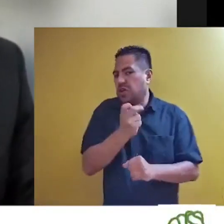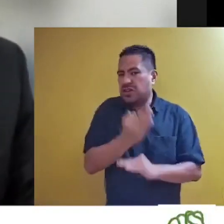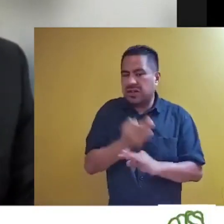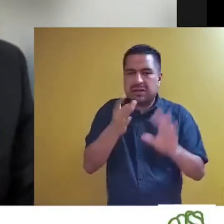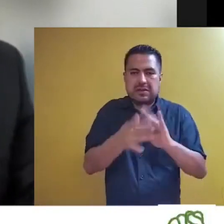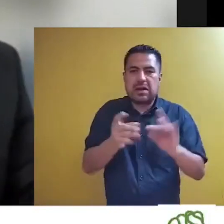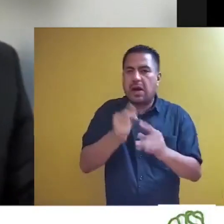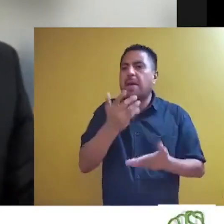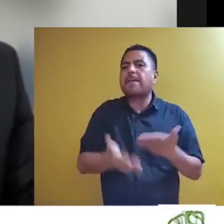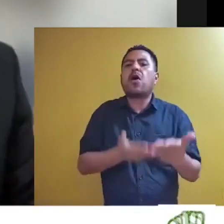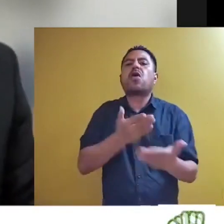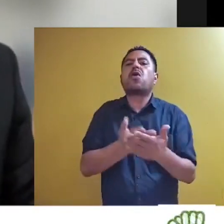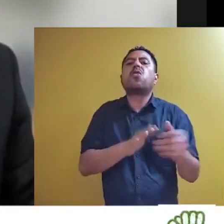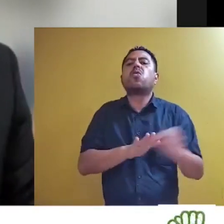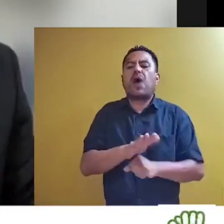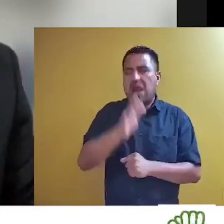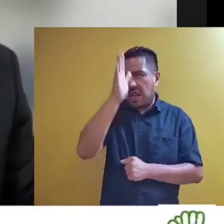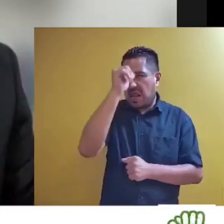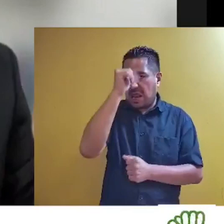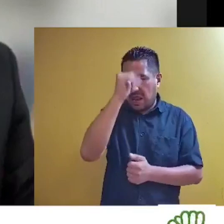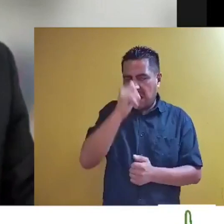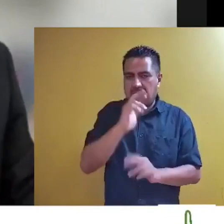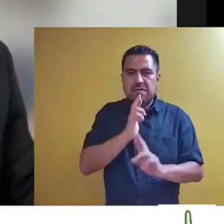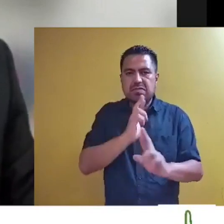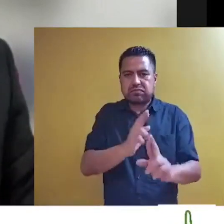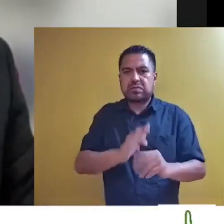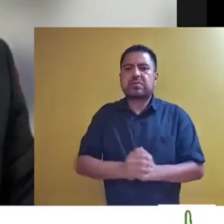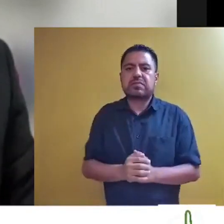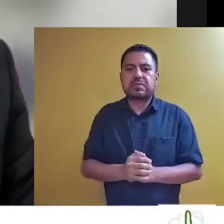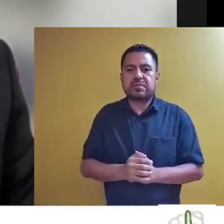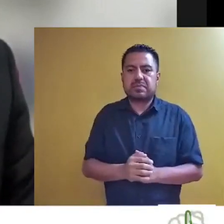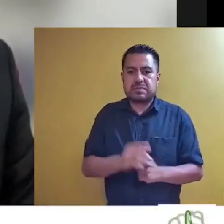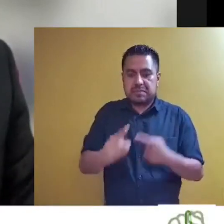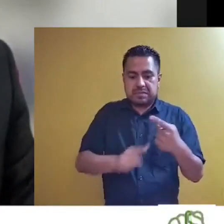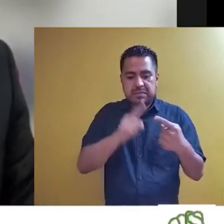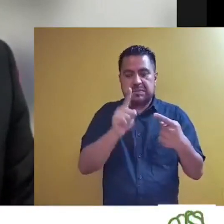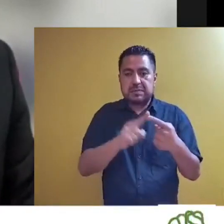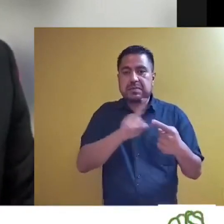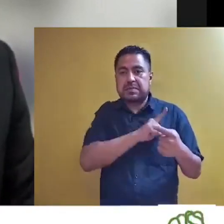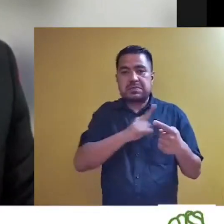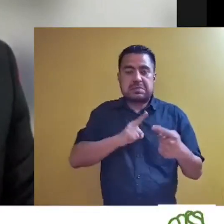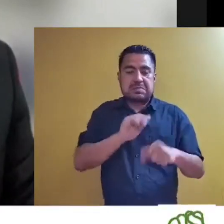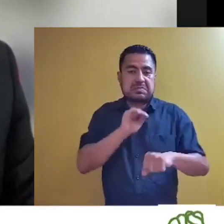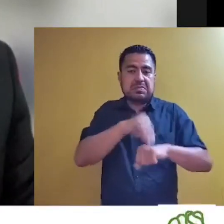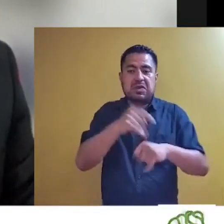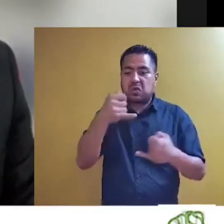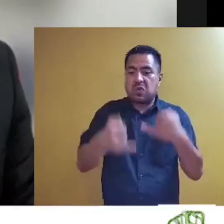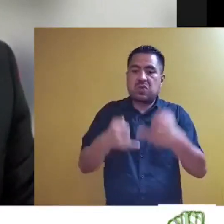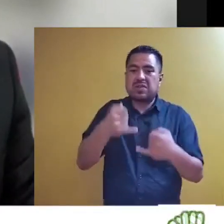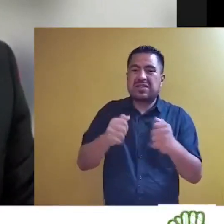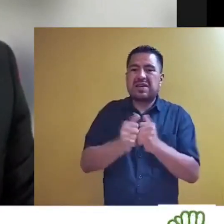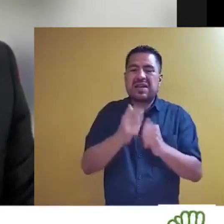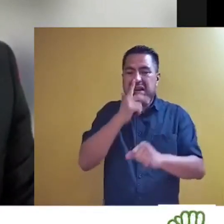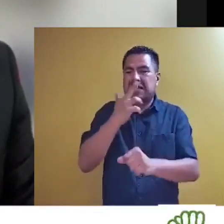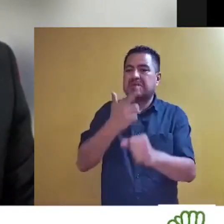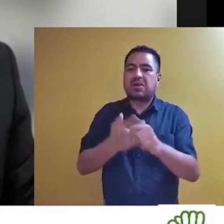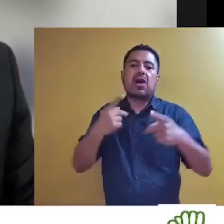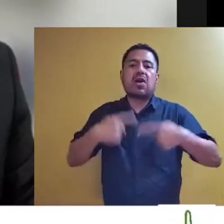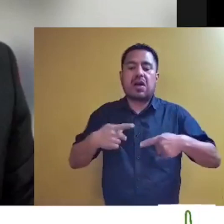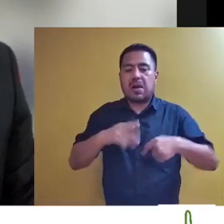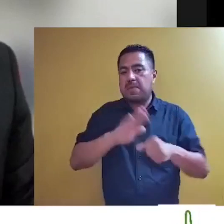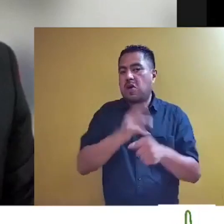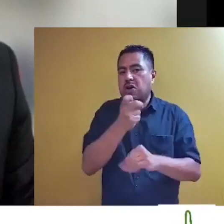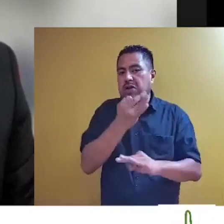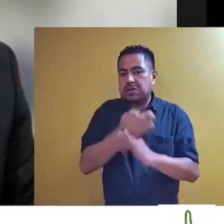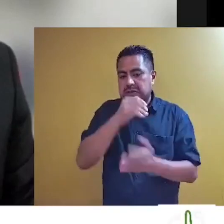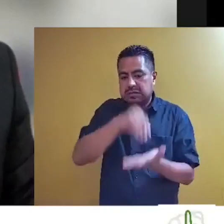se proponen los siguientes puntos resolutivos. Primero, se declara infundado el juicio presentado por la actora. En consecuencia, se confirma